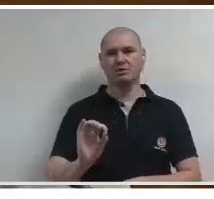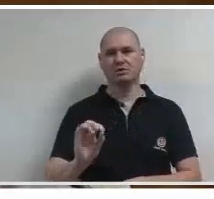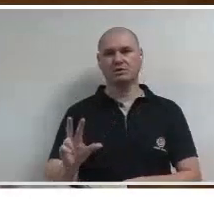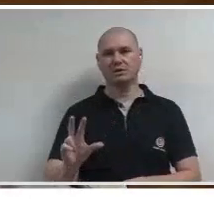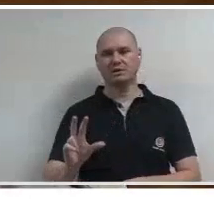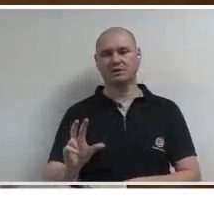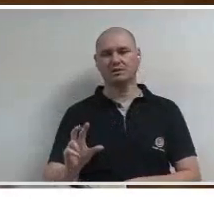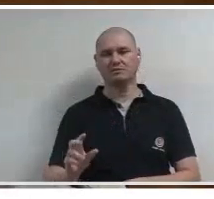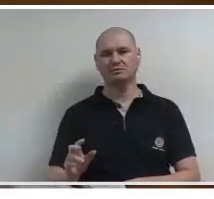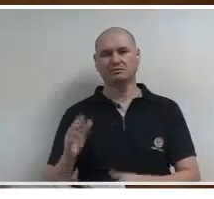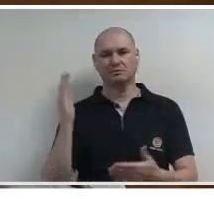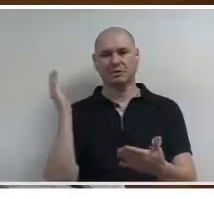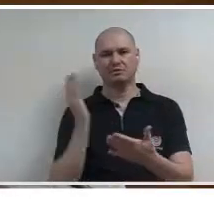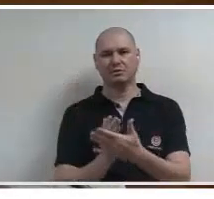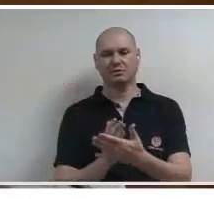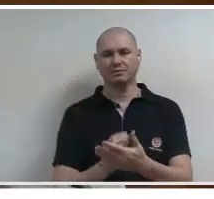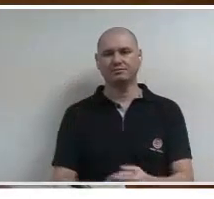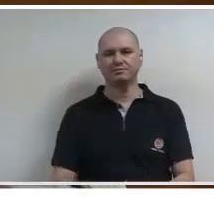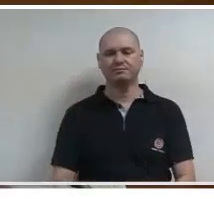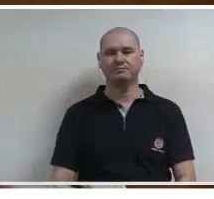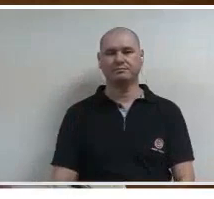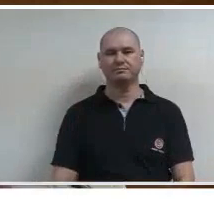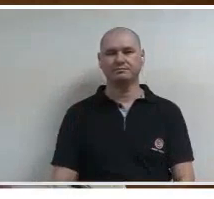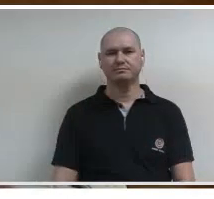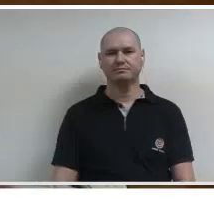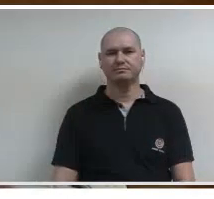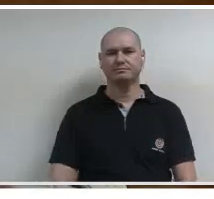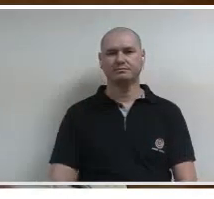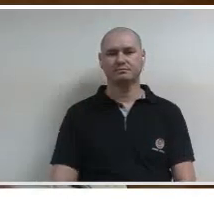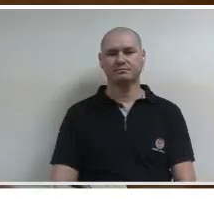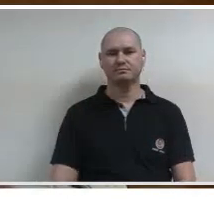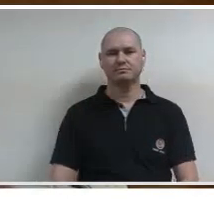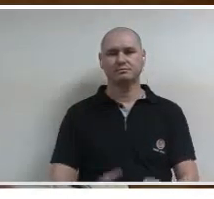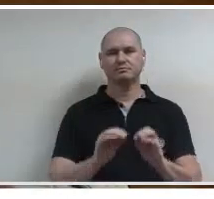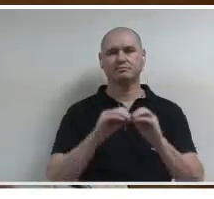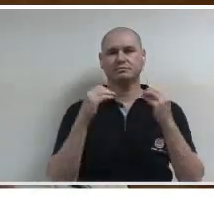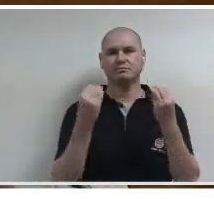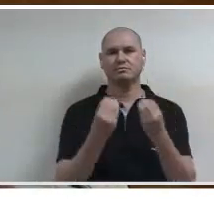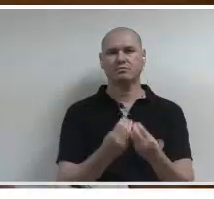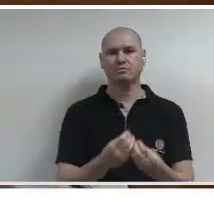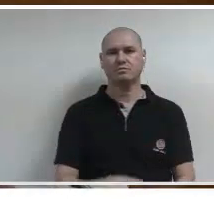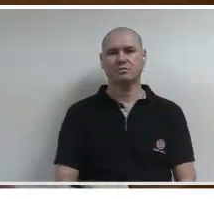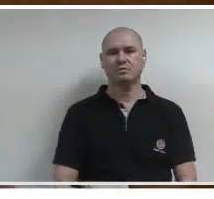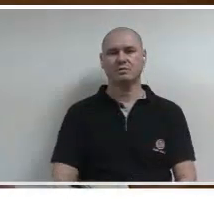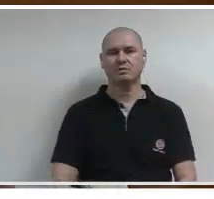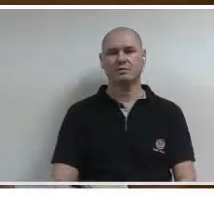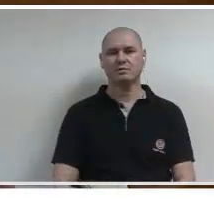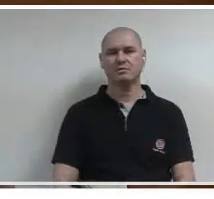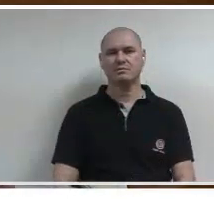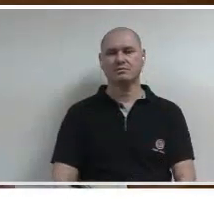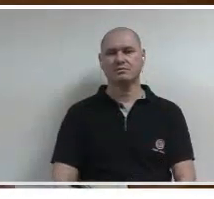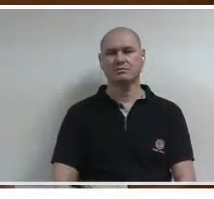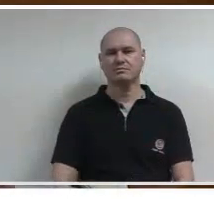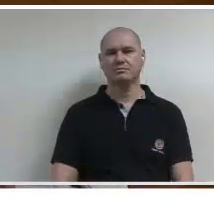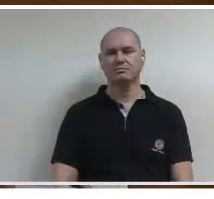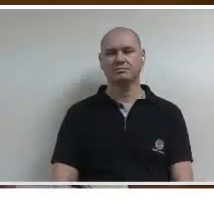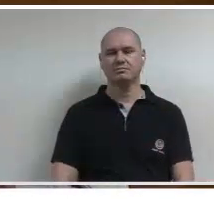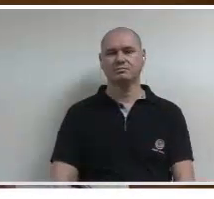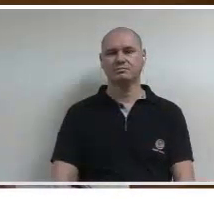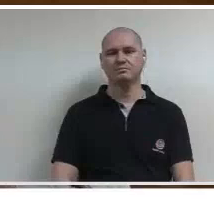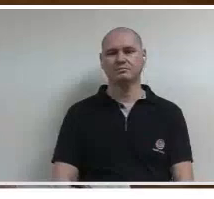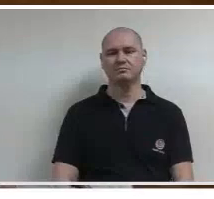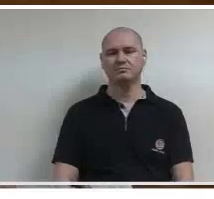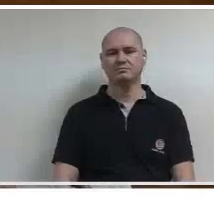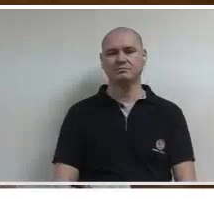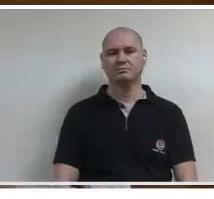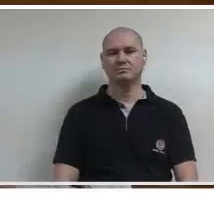ni 3.403 causas hoy coe cue pero va uy un securi pero tení ya